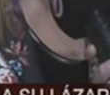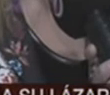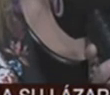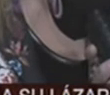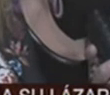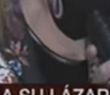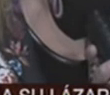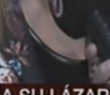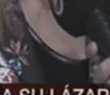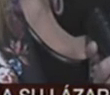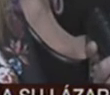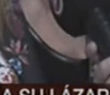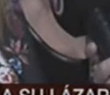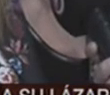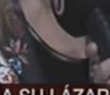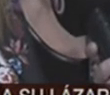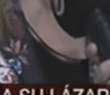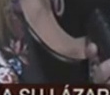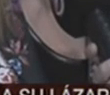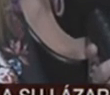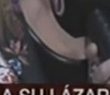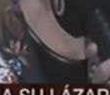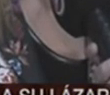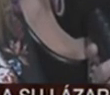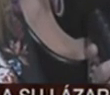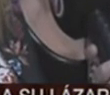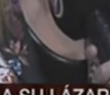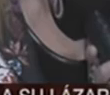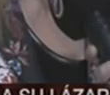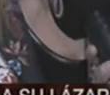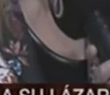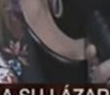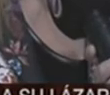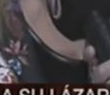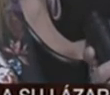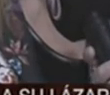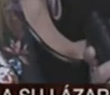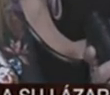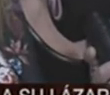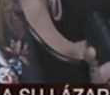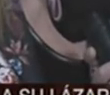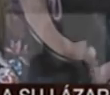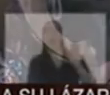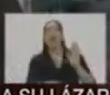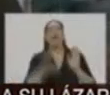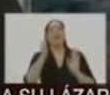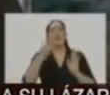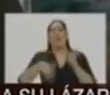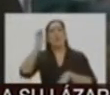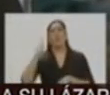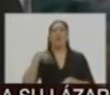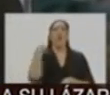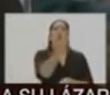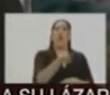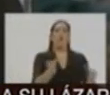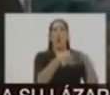verdad que necesita mejores amigas, porque la verdad que el resto se lo han llevado, la parte del león se la han llevado